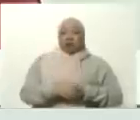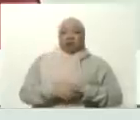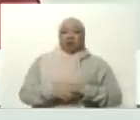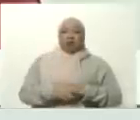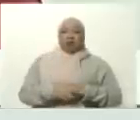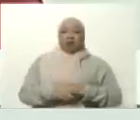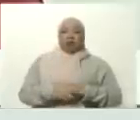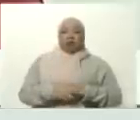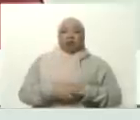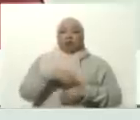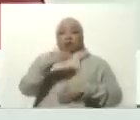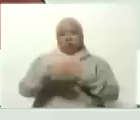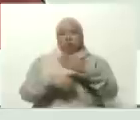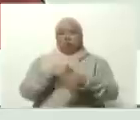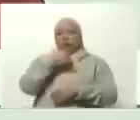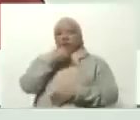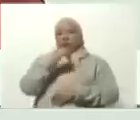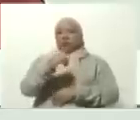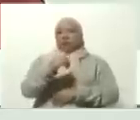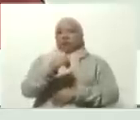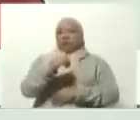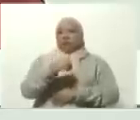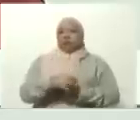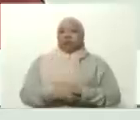está para sancionar a alguien